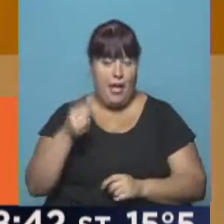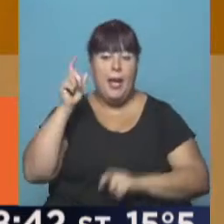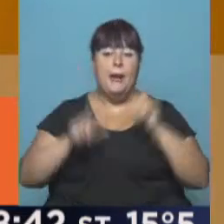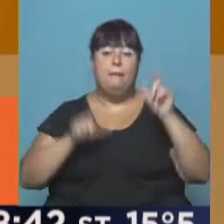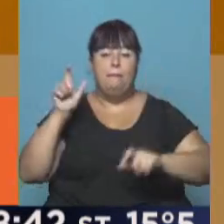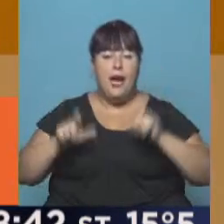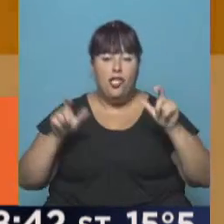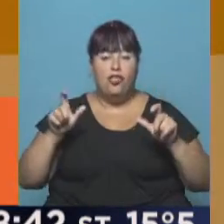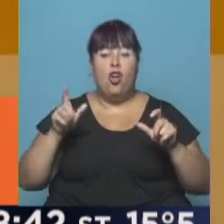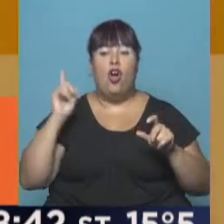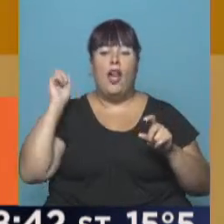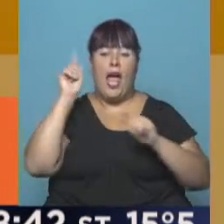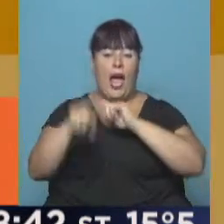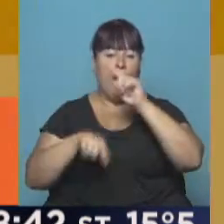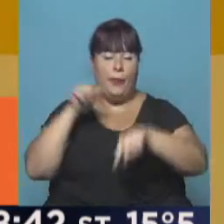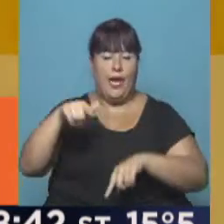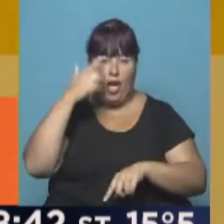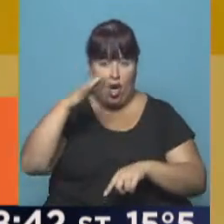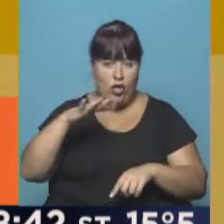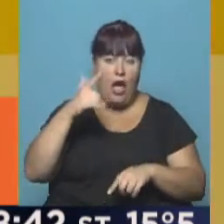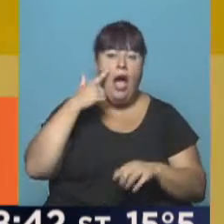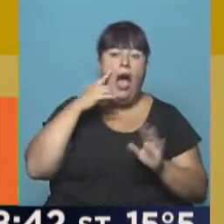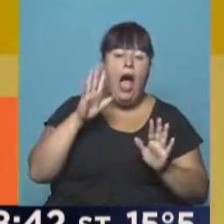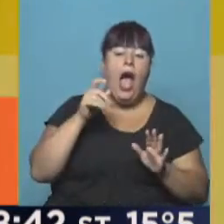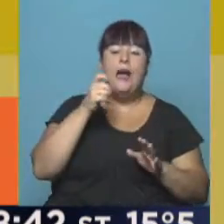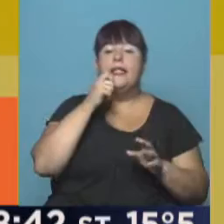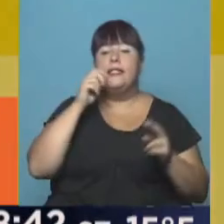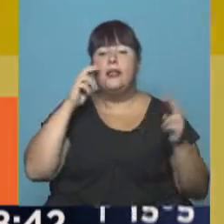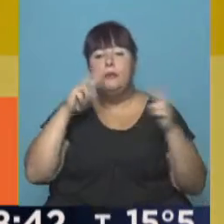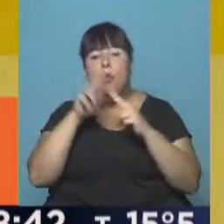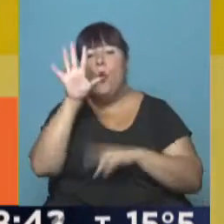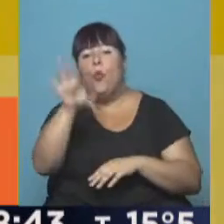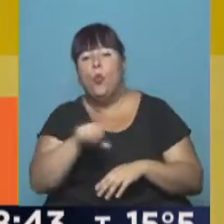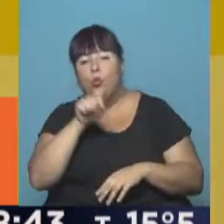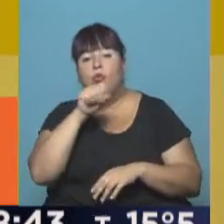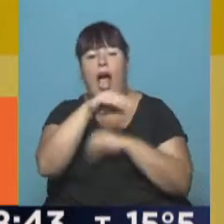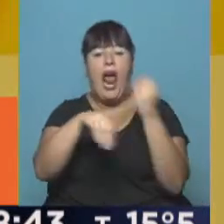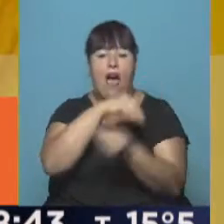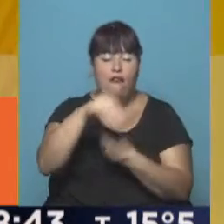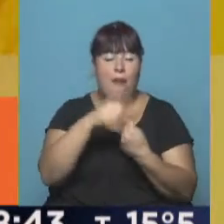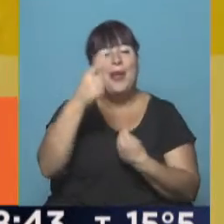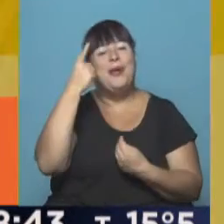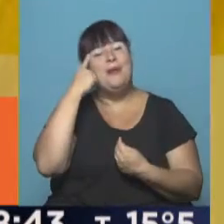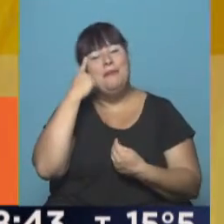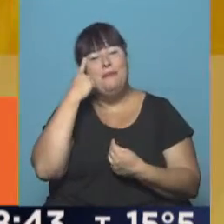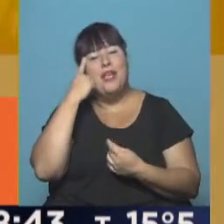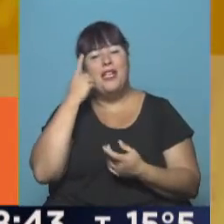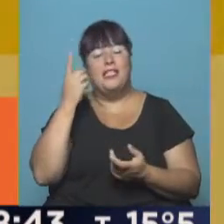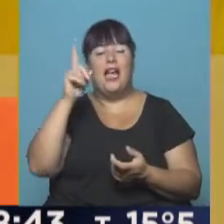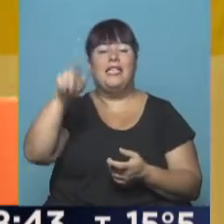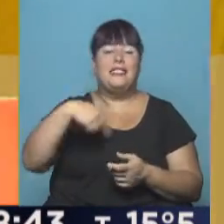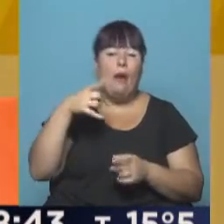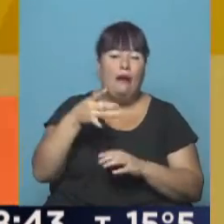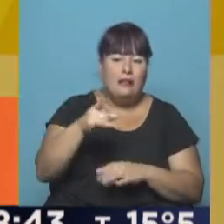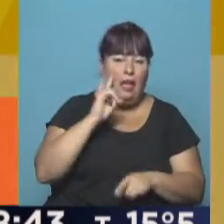mucha gente que se acercó hasta Constitución para venir a buscar a sus familiares que pensaban que venían